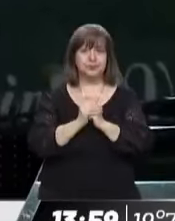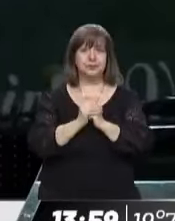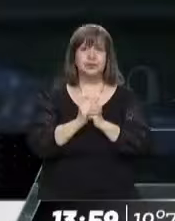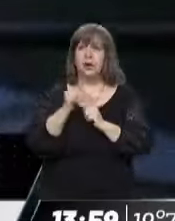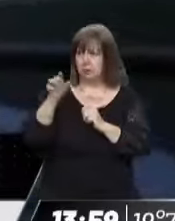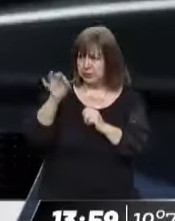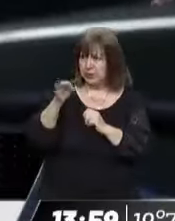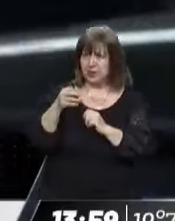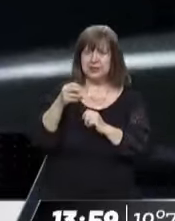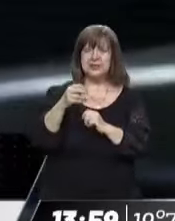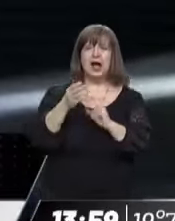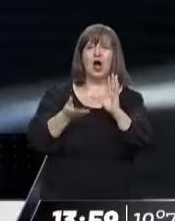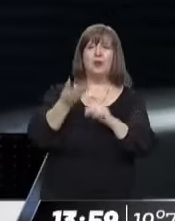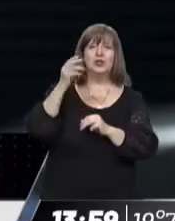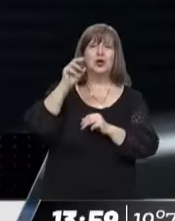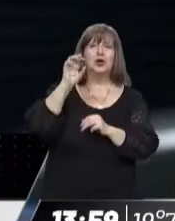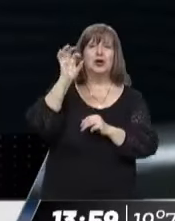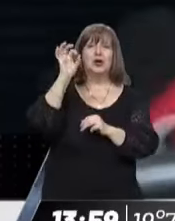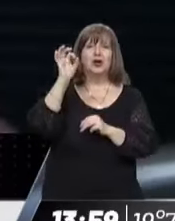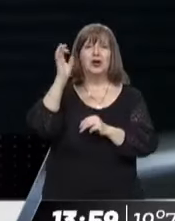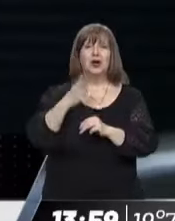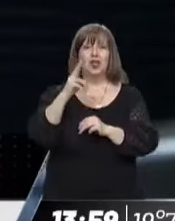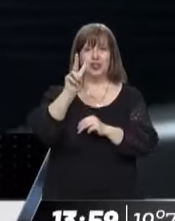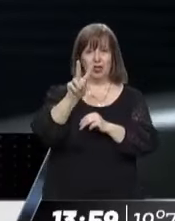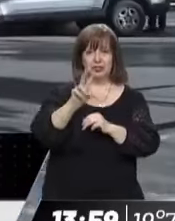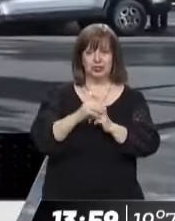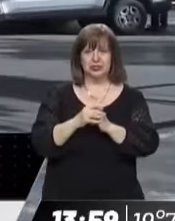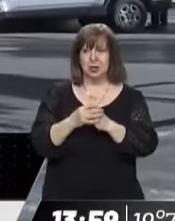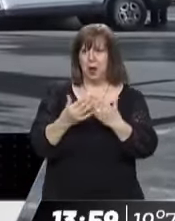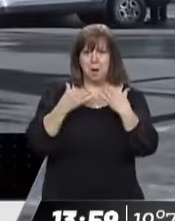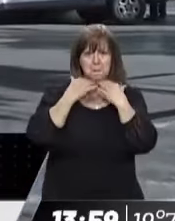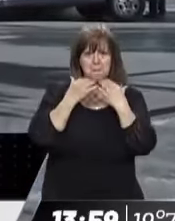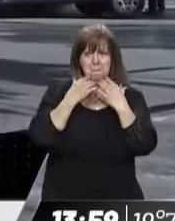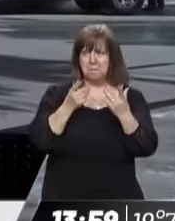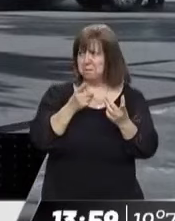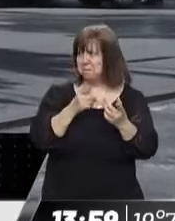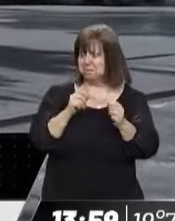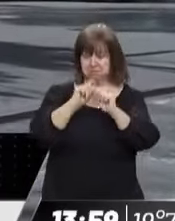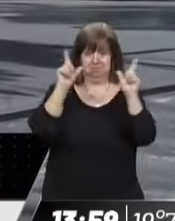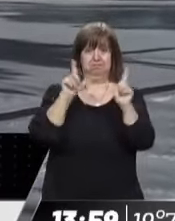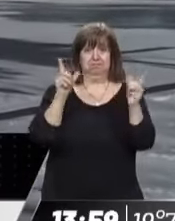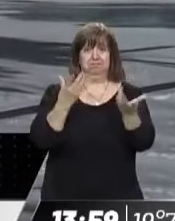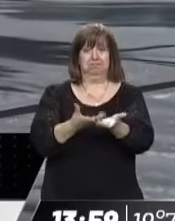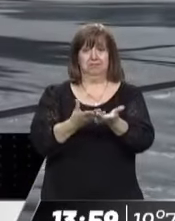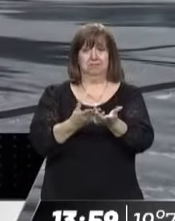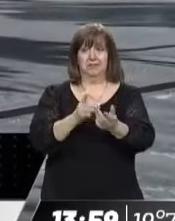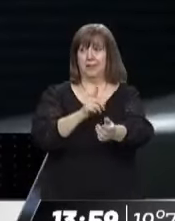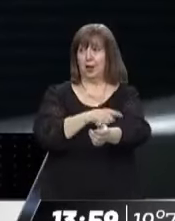¿Sabías que aumentó 2% aproximadamente el combustible en Shell? No, no tenía ni idea. Estamos acostumbrados ya a todo esto. Influye en